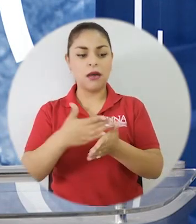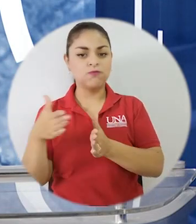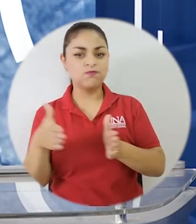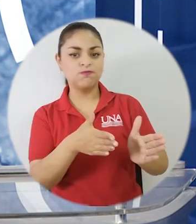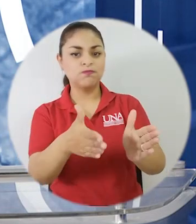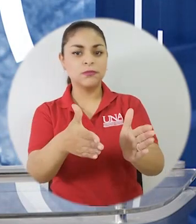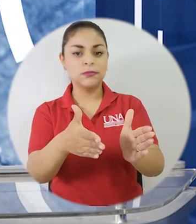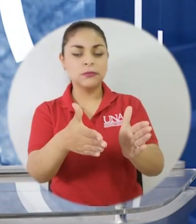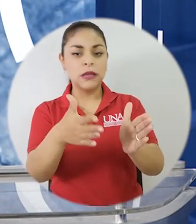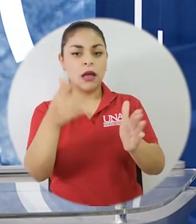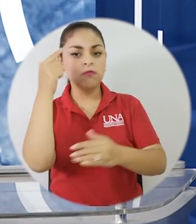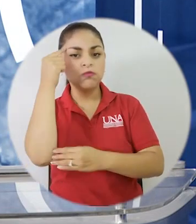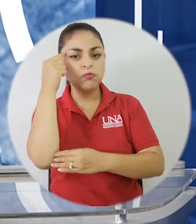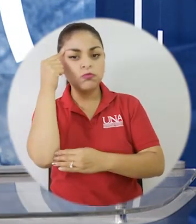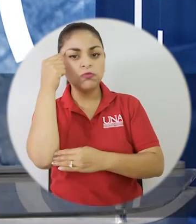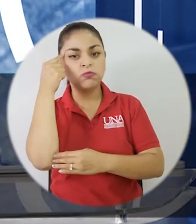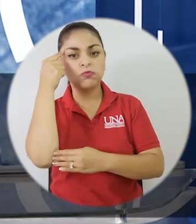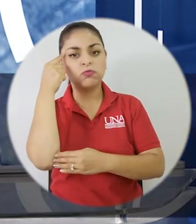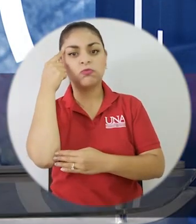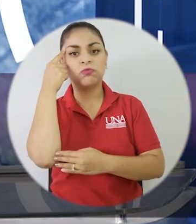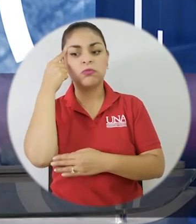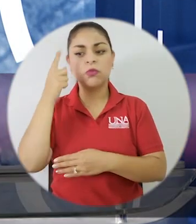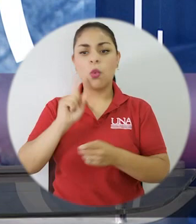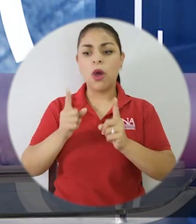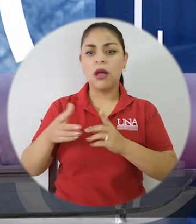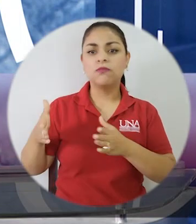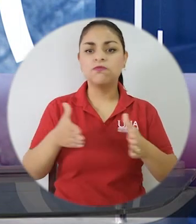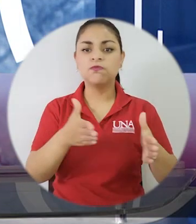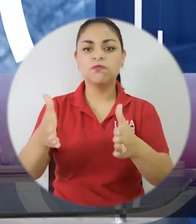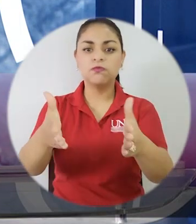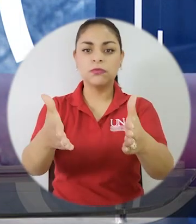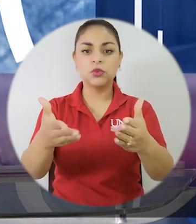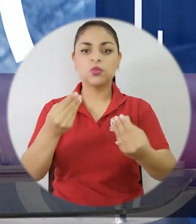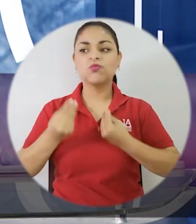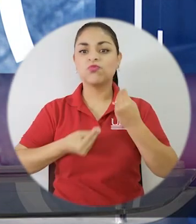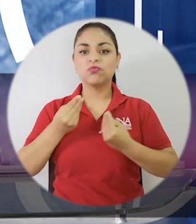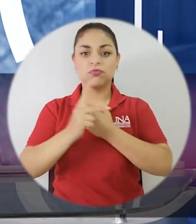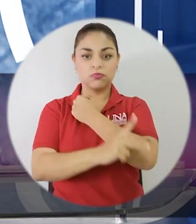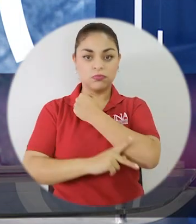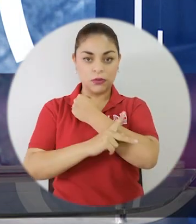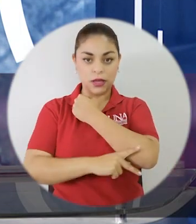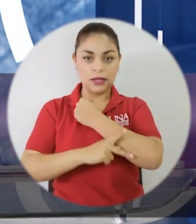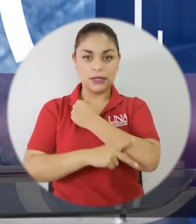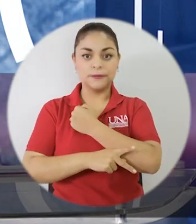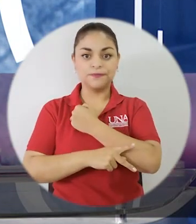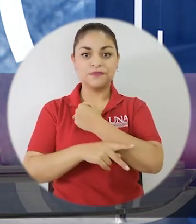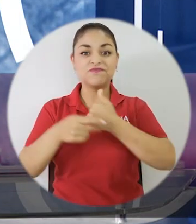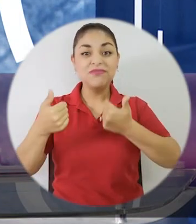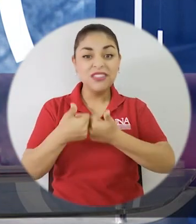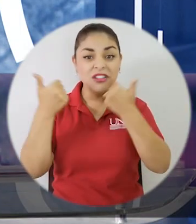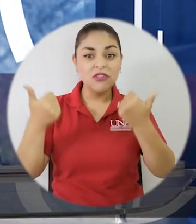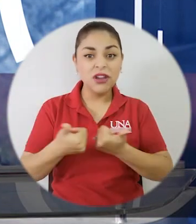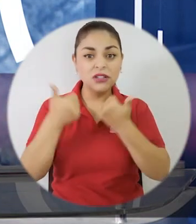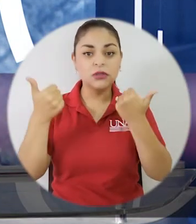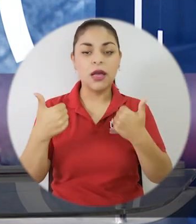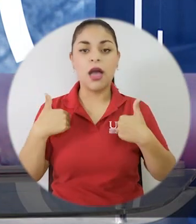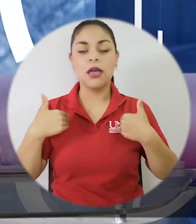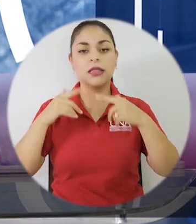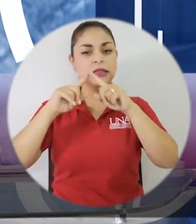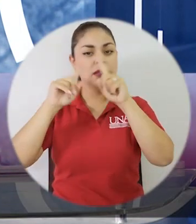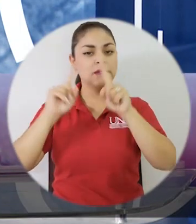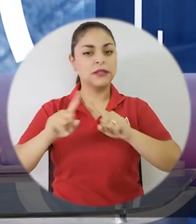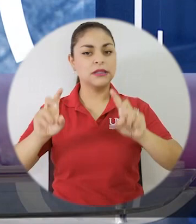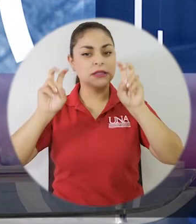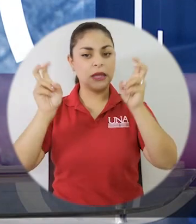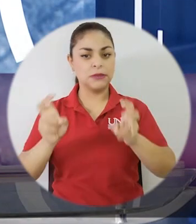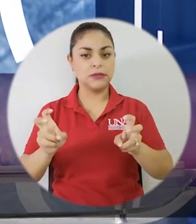reflexionar sobre el camino recorrido por el país y un poco los retos que tiene en diferentes materias,